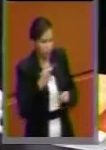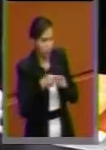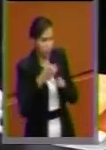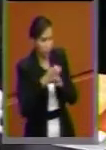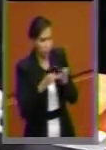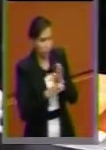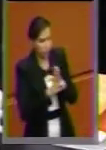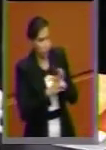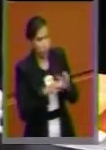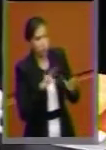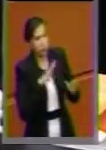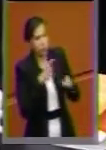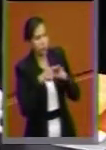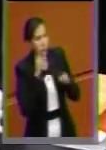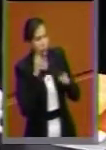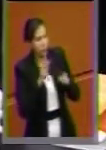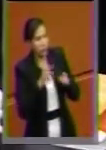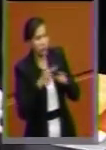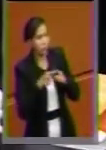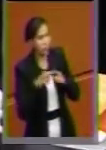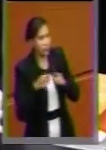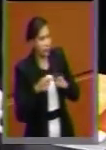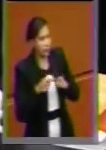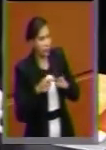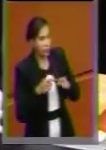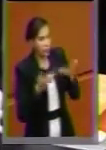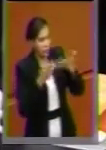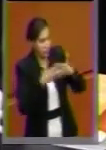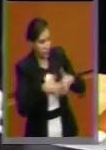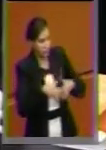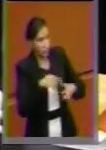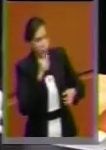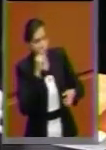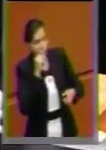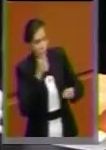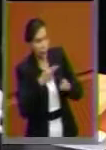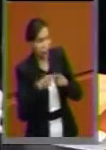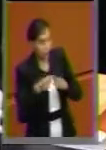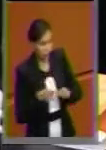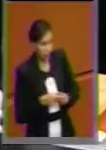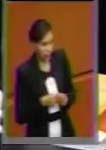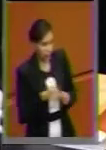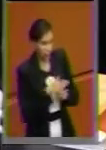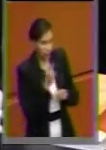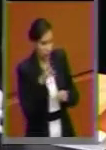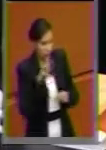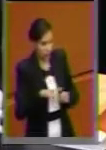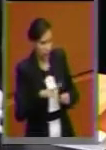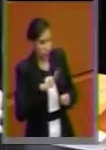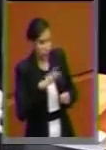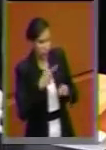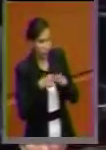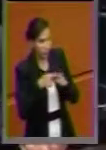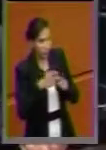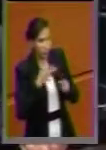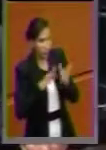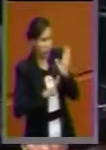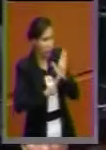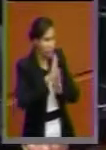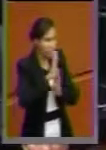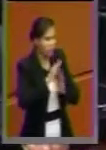han mantenido que el ejército a patrullar hacia las funciones de la policía porque en verdad estamos rebasados